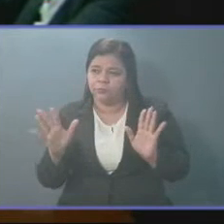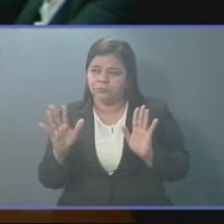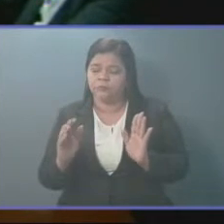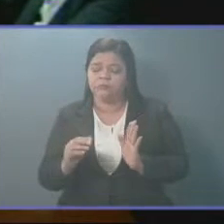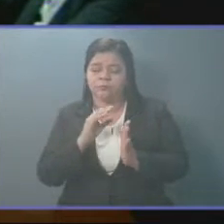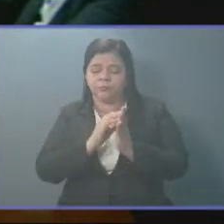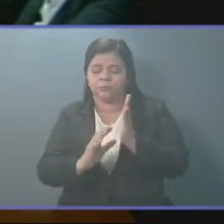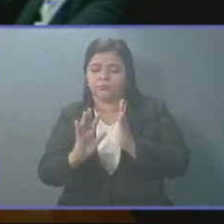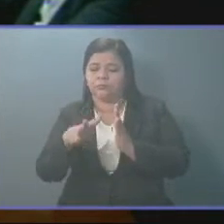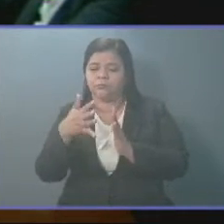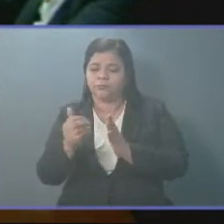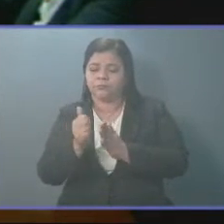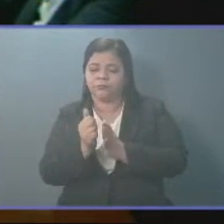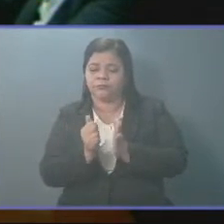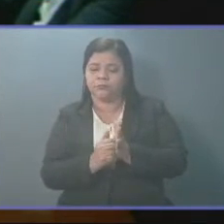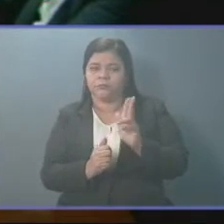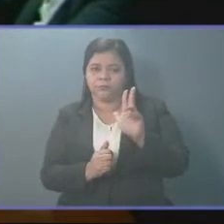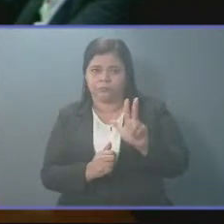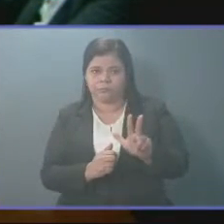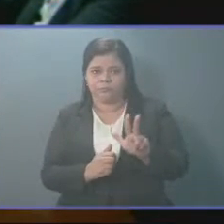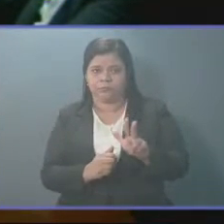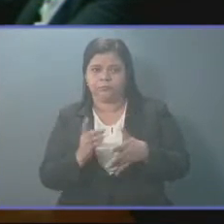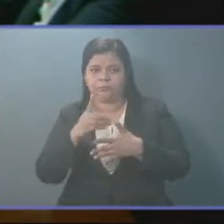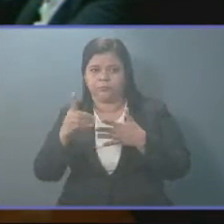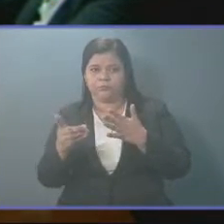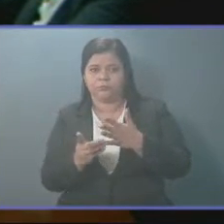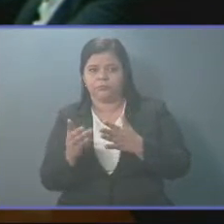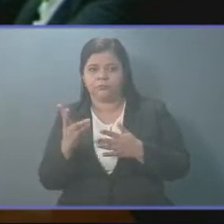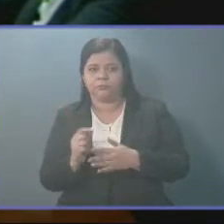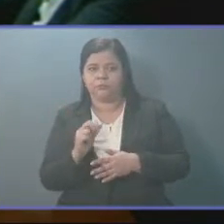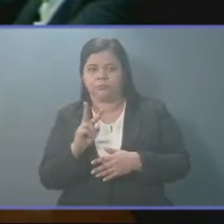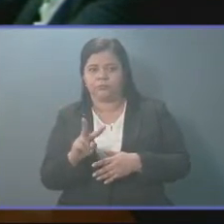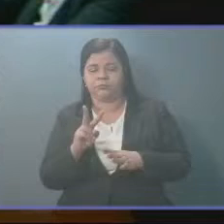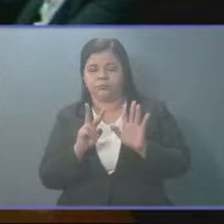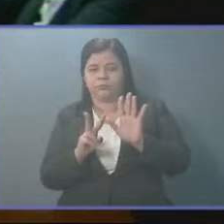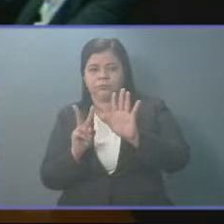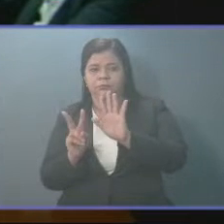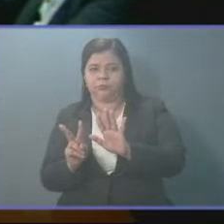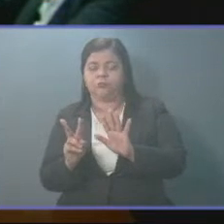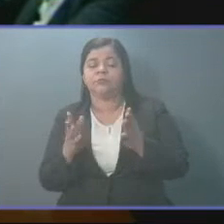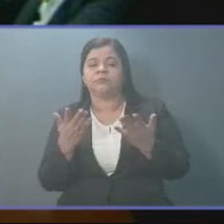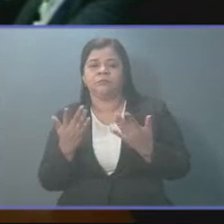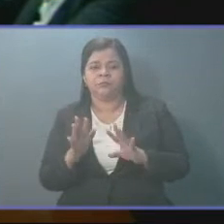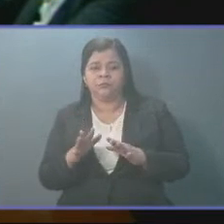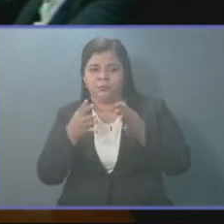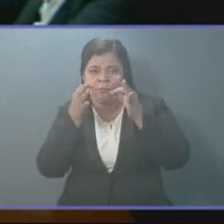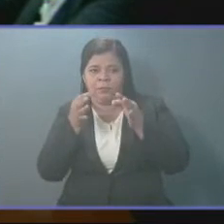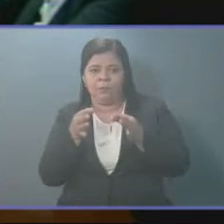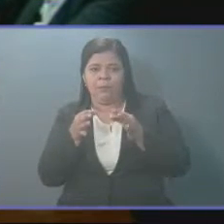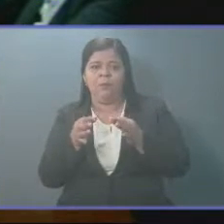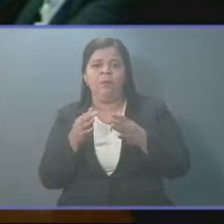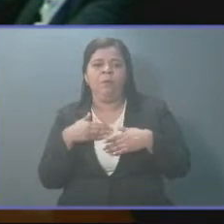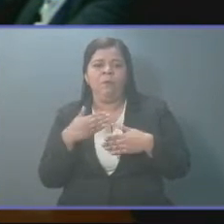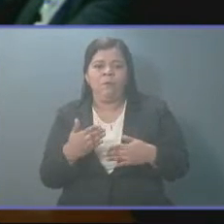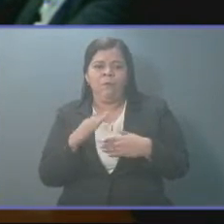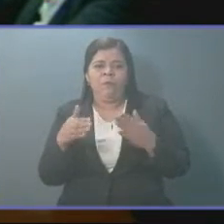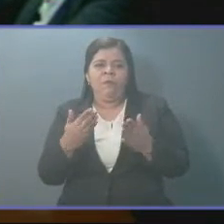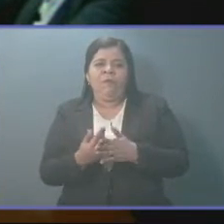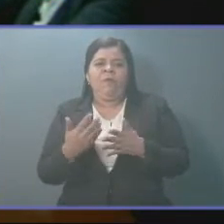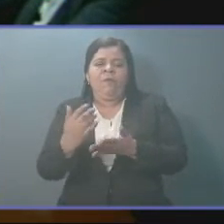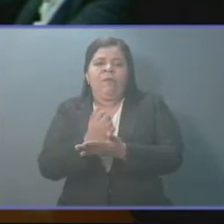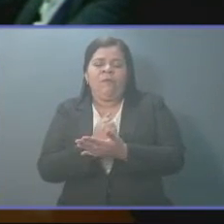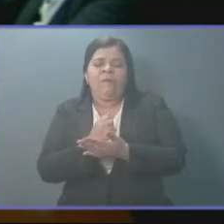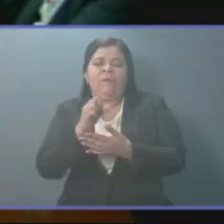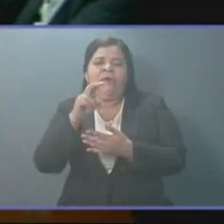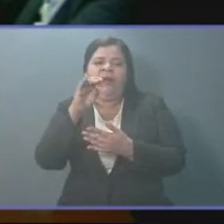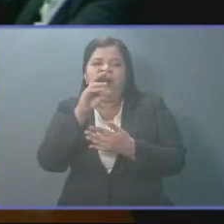del inciso quinto, artículo 3 del Decreto Legislativo número 267 relativo a disposiciones sobre embargabilidad de sueldos